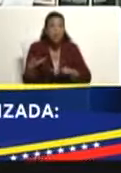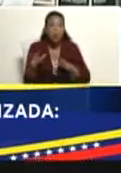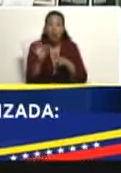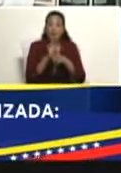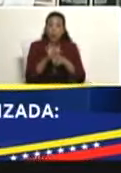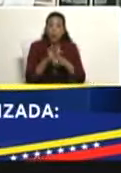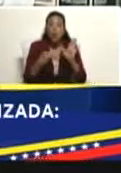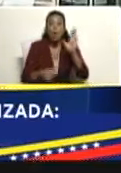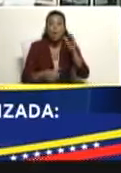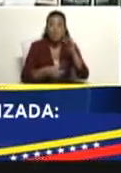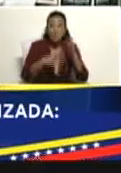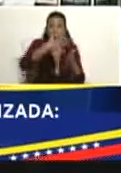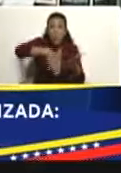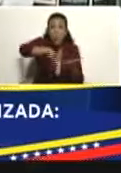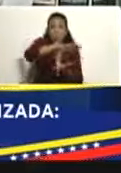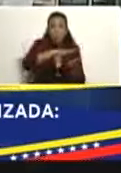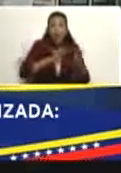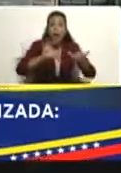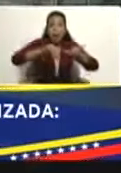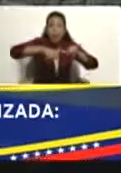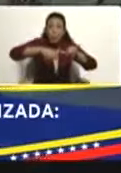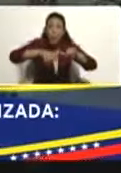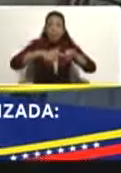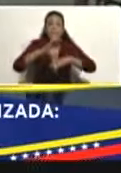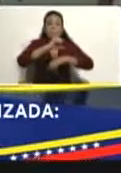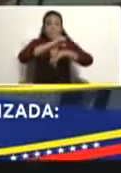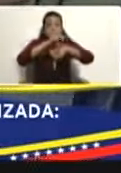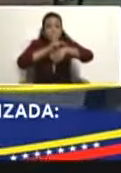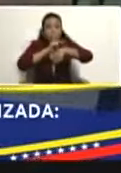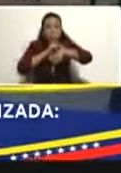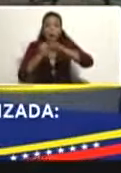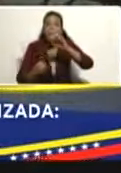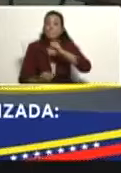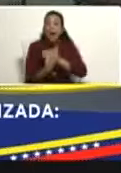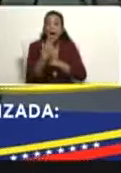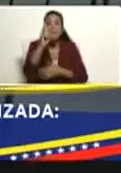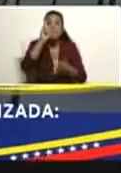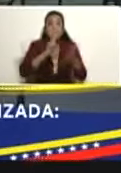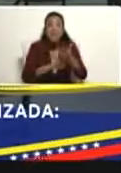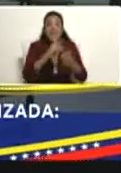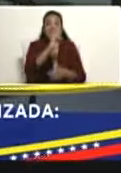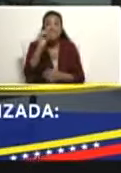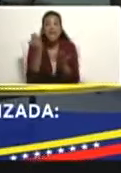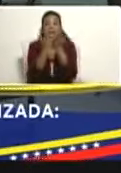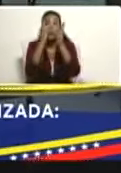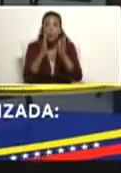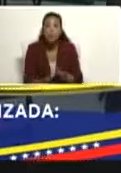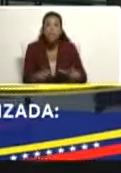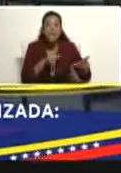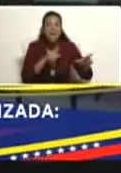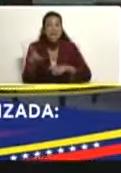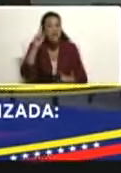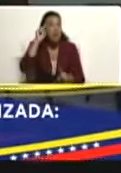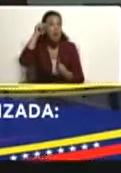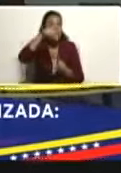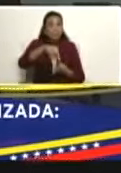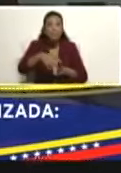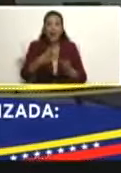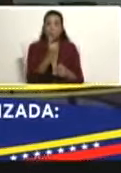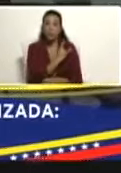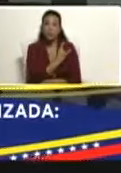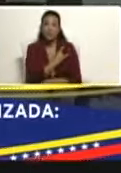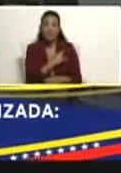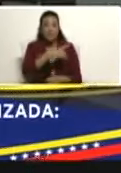funcionamiento este centro de formación de la ingeniería biomédica que impacta en más de 1.100 estudiantes que de manera directa en la